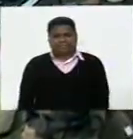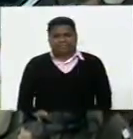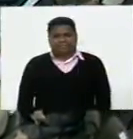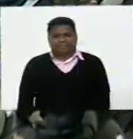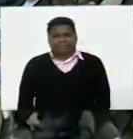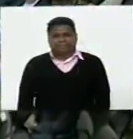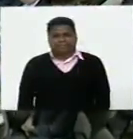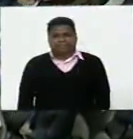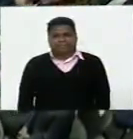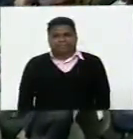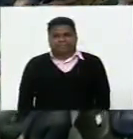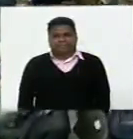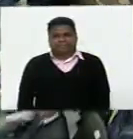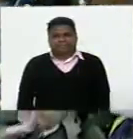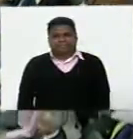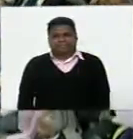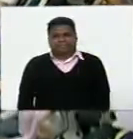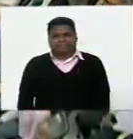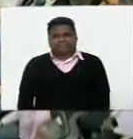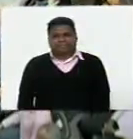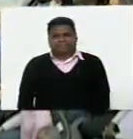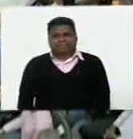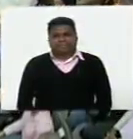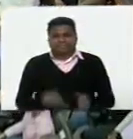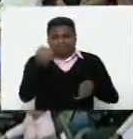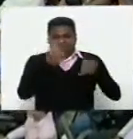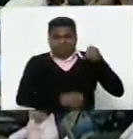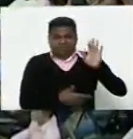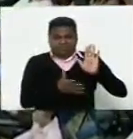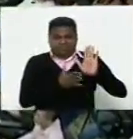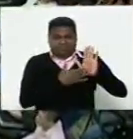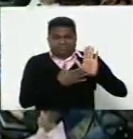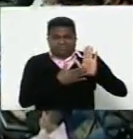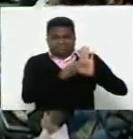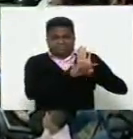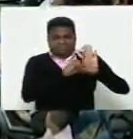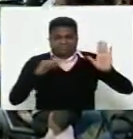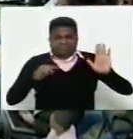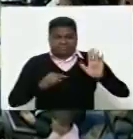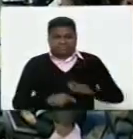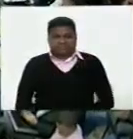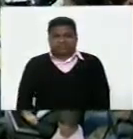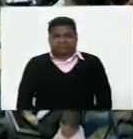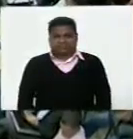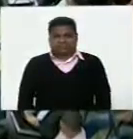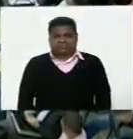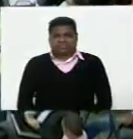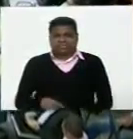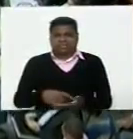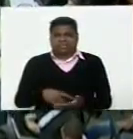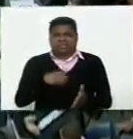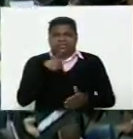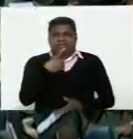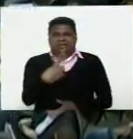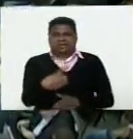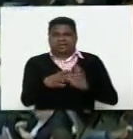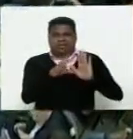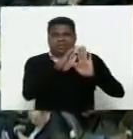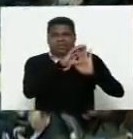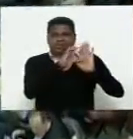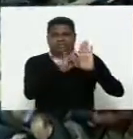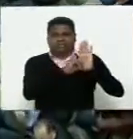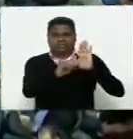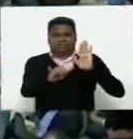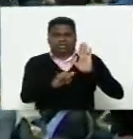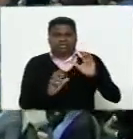ciudadana secretaria. Disposición final. El presente decreto constituyente entra